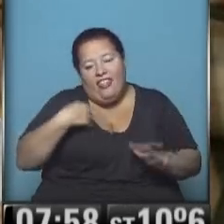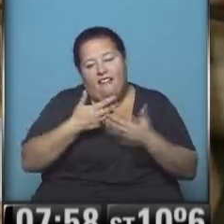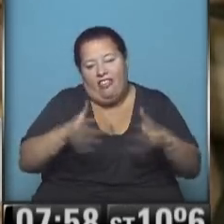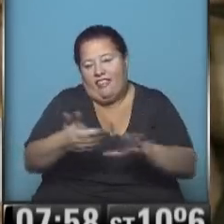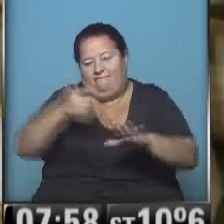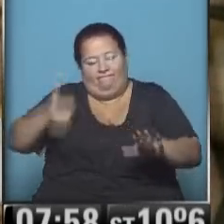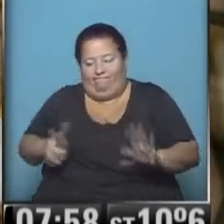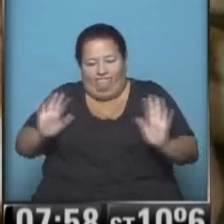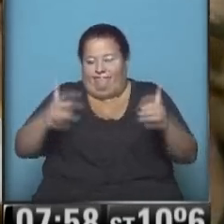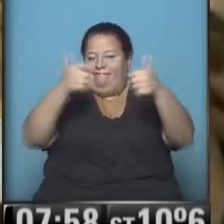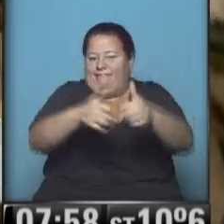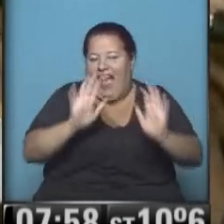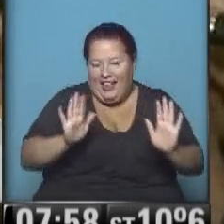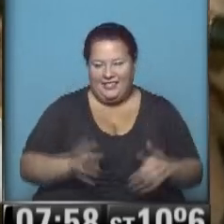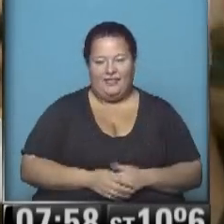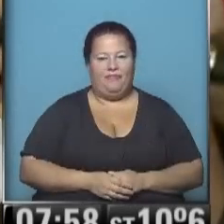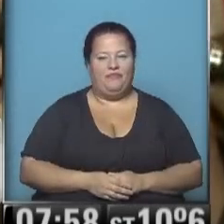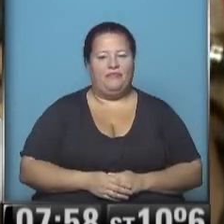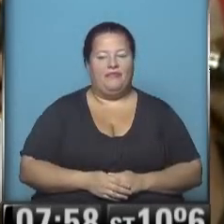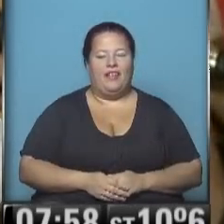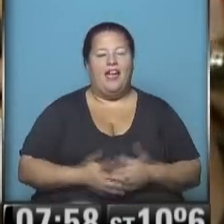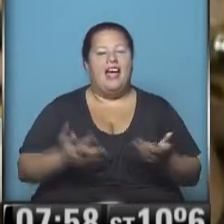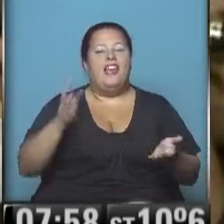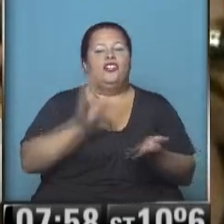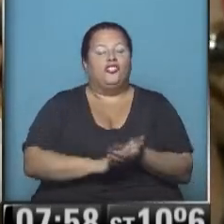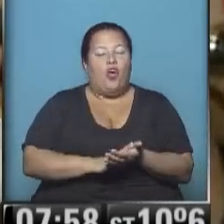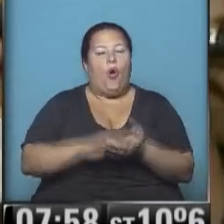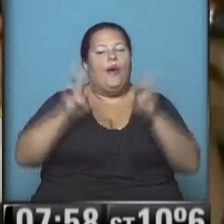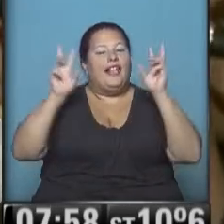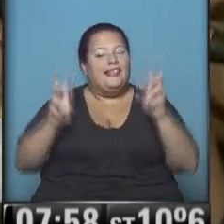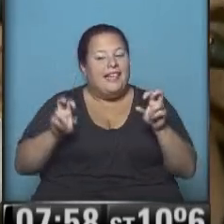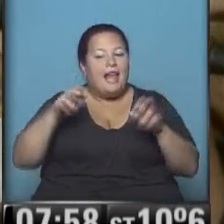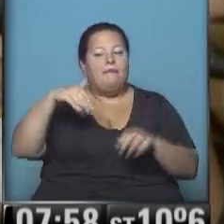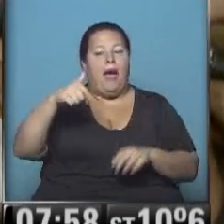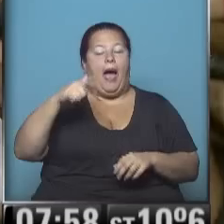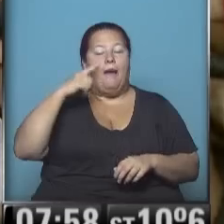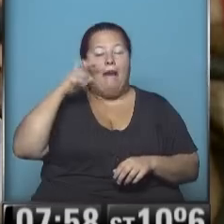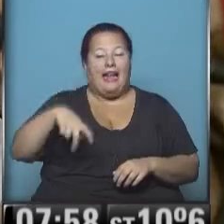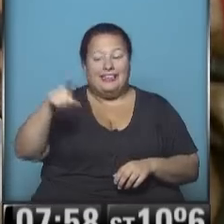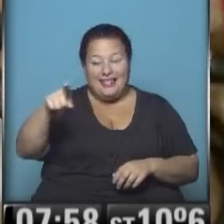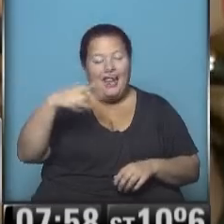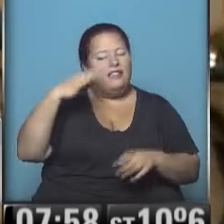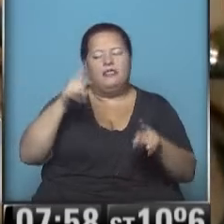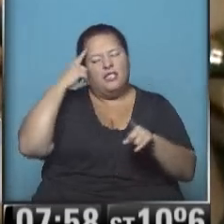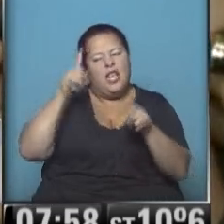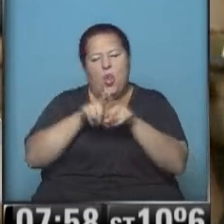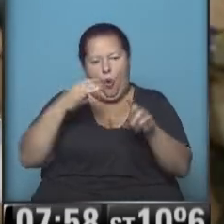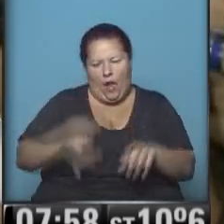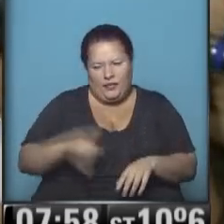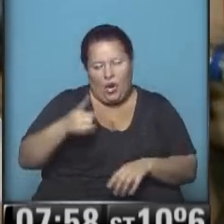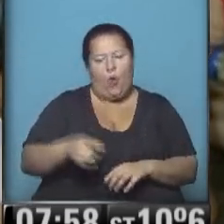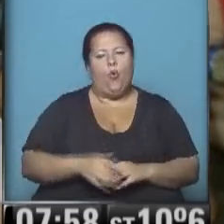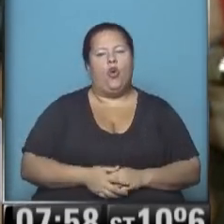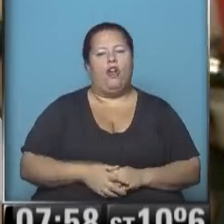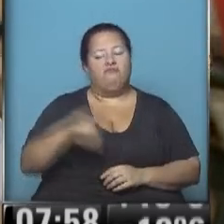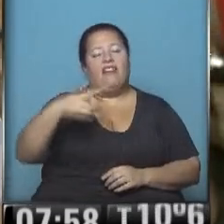suceder las cosas de esa manera. En el caso puntual de Martín le debe haber pasado más o menos lo mismo.